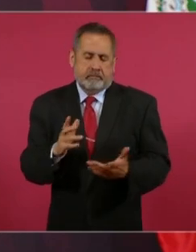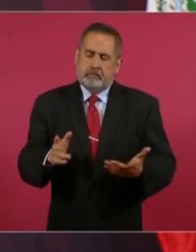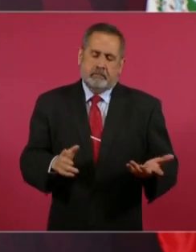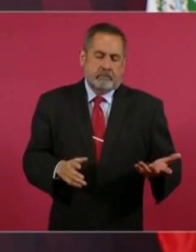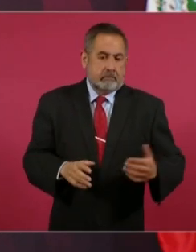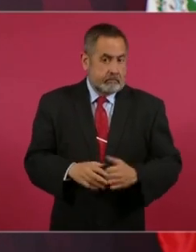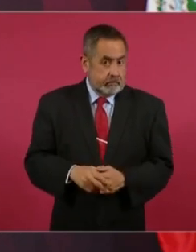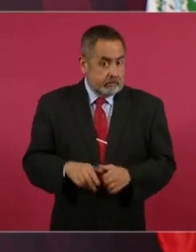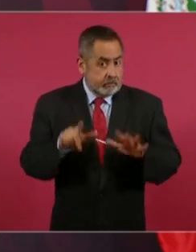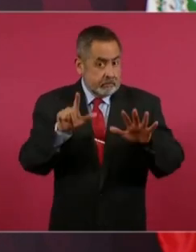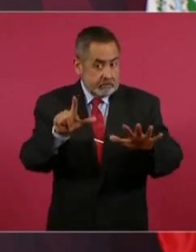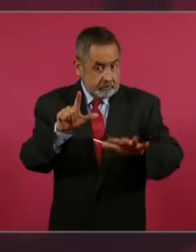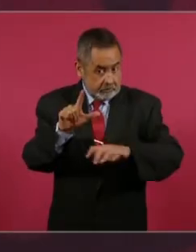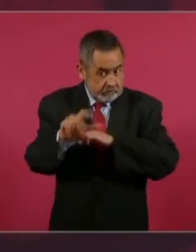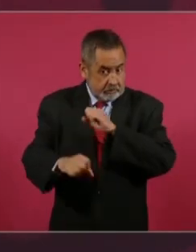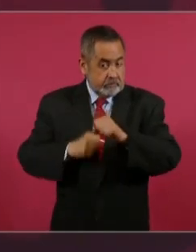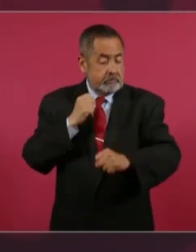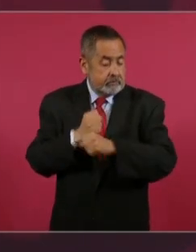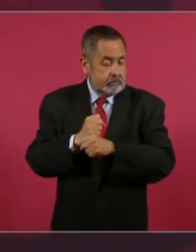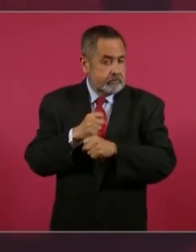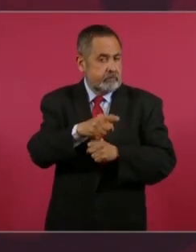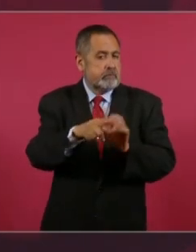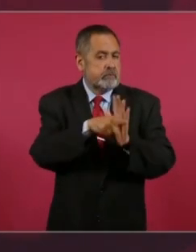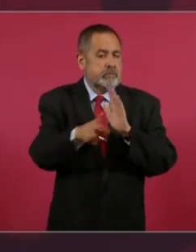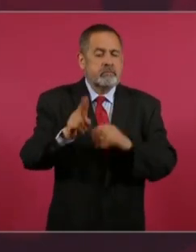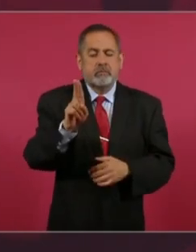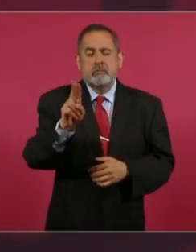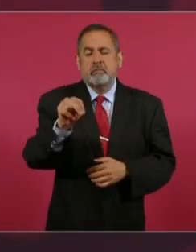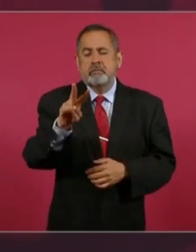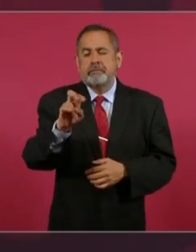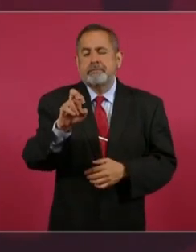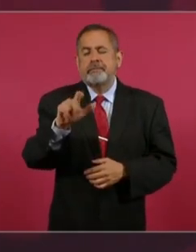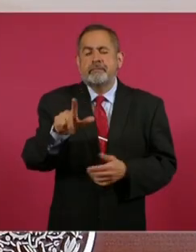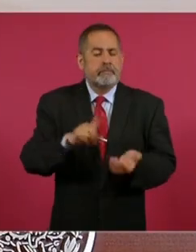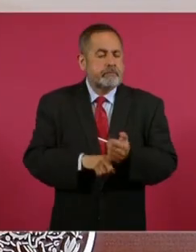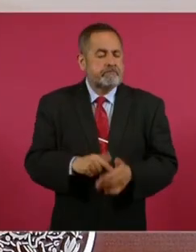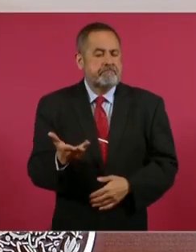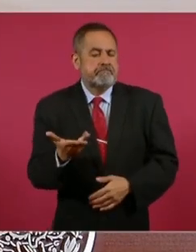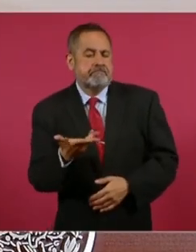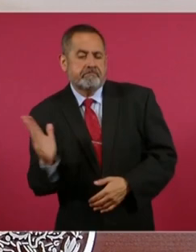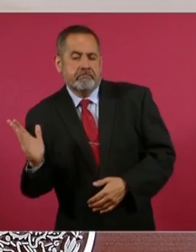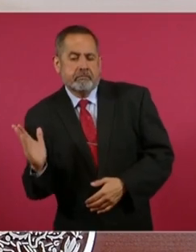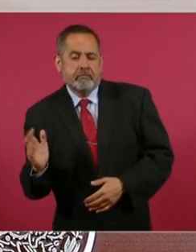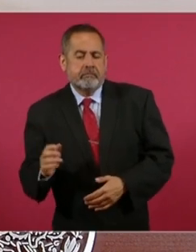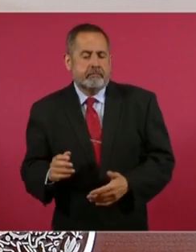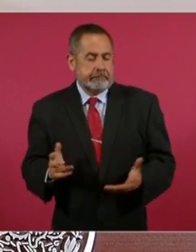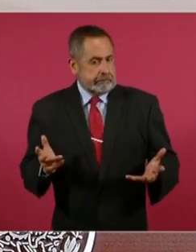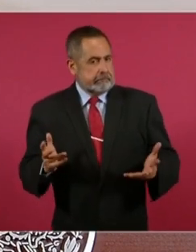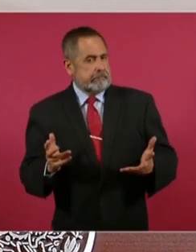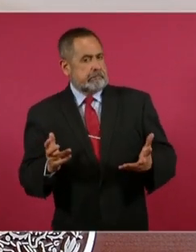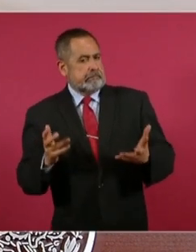Que después de 17 años en el Universal lo sacaron, pero él mismo